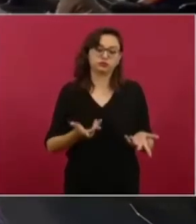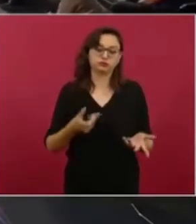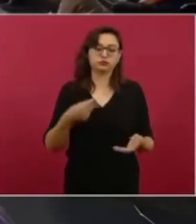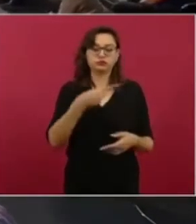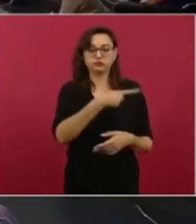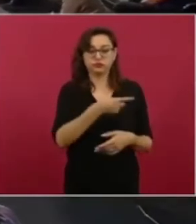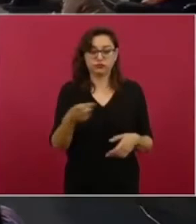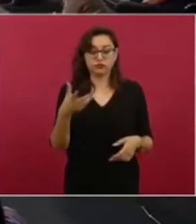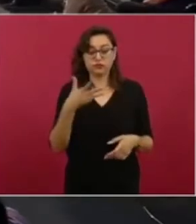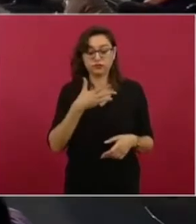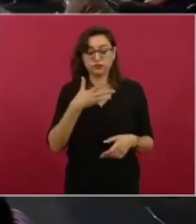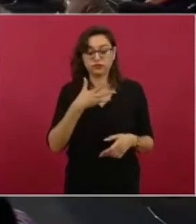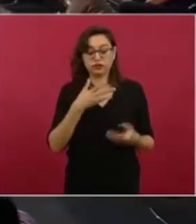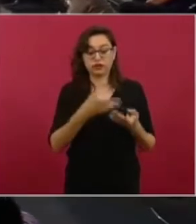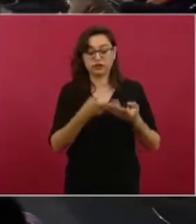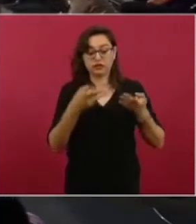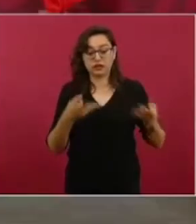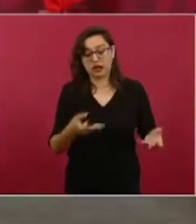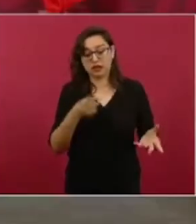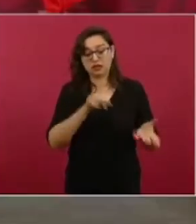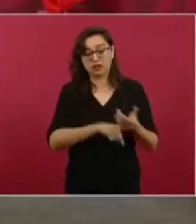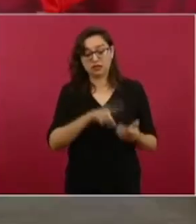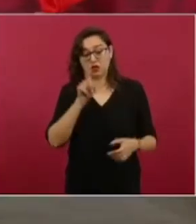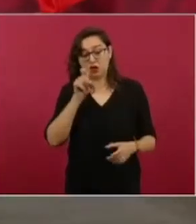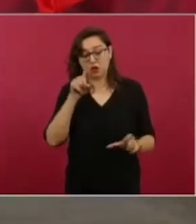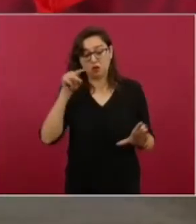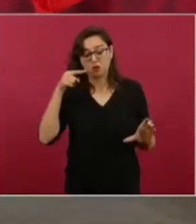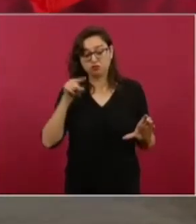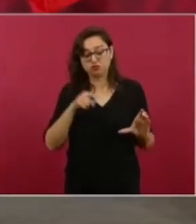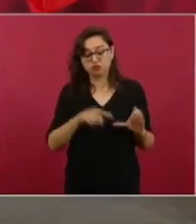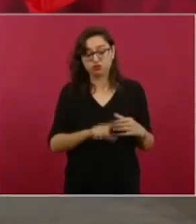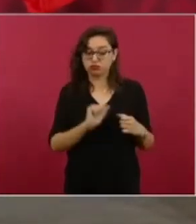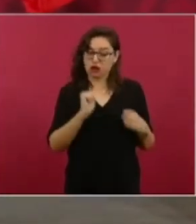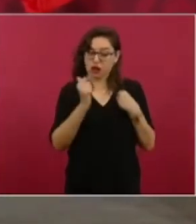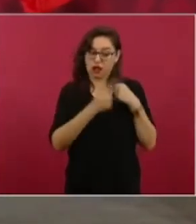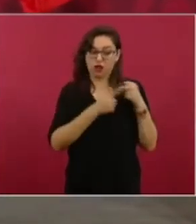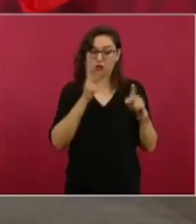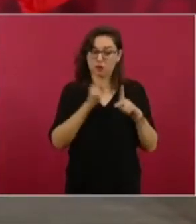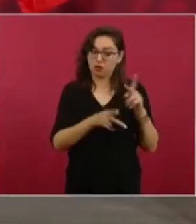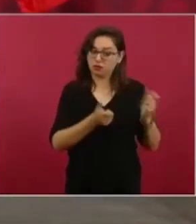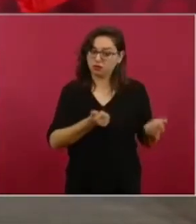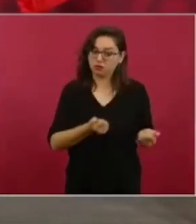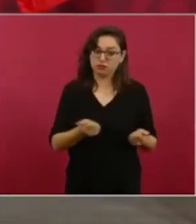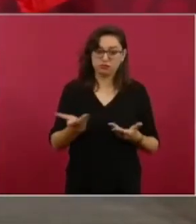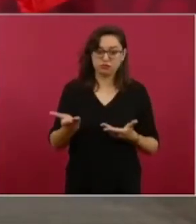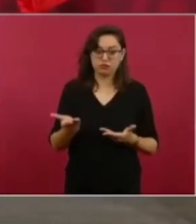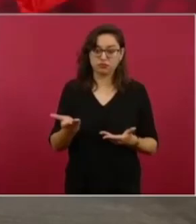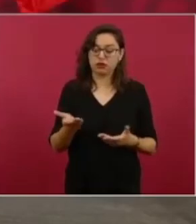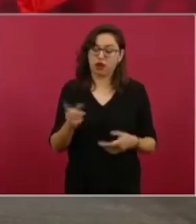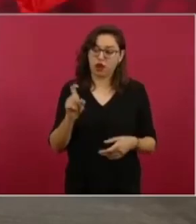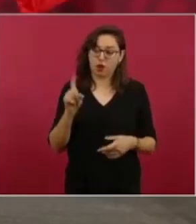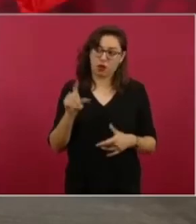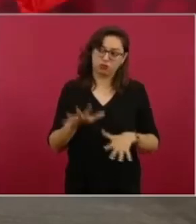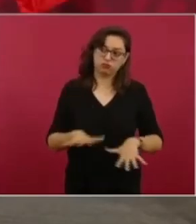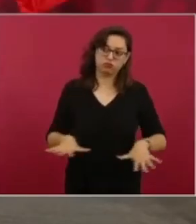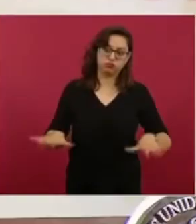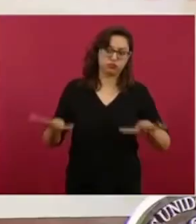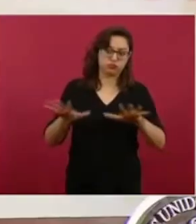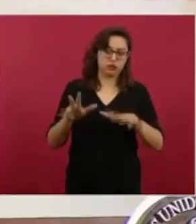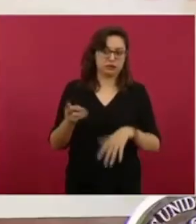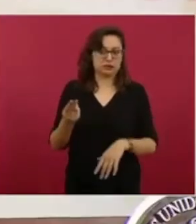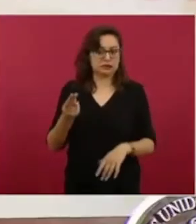tengan pozos puedan aportar agua en estos momentos críticos